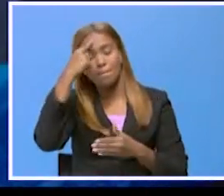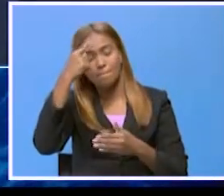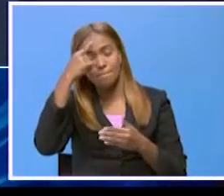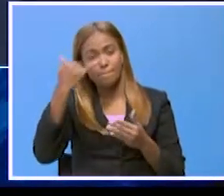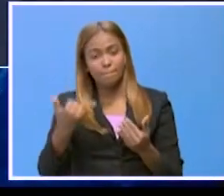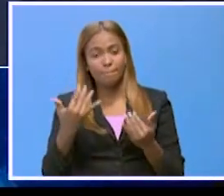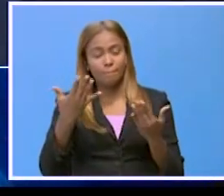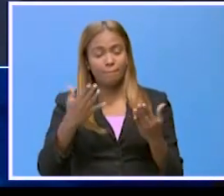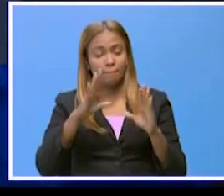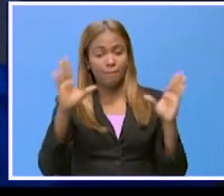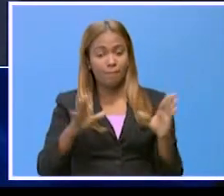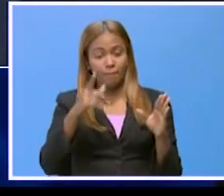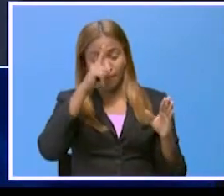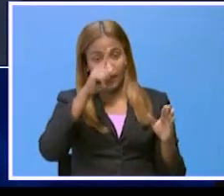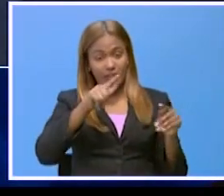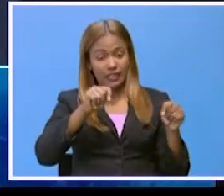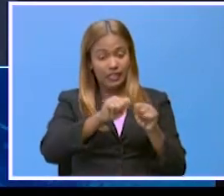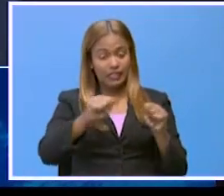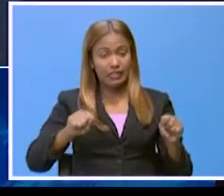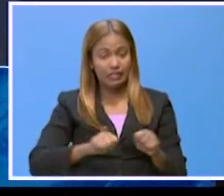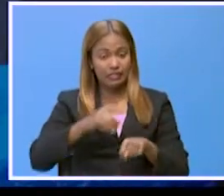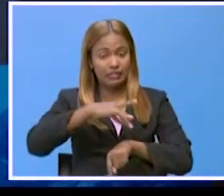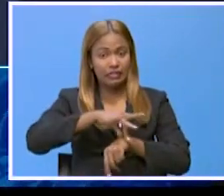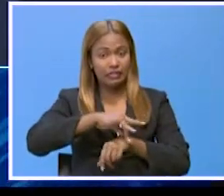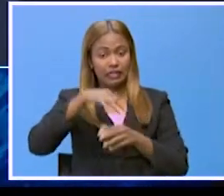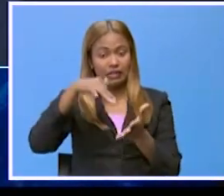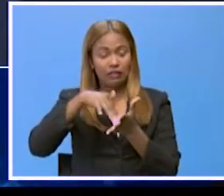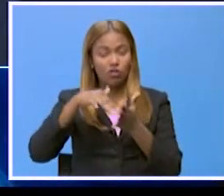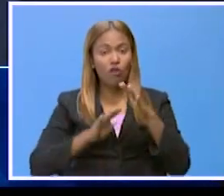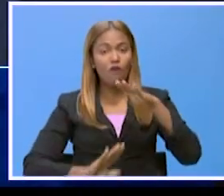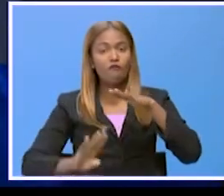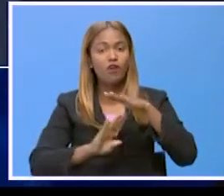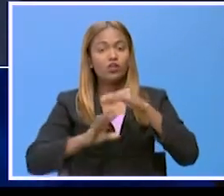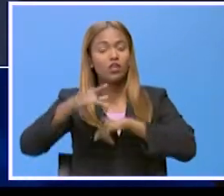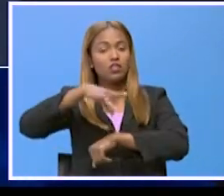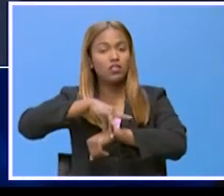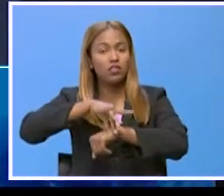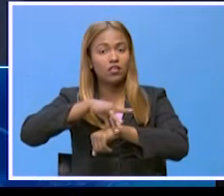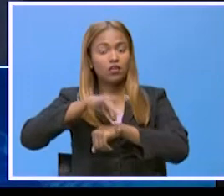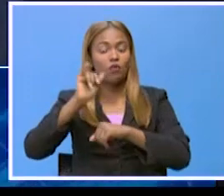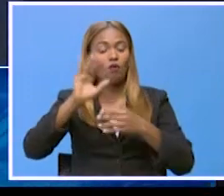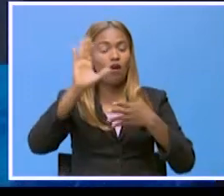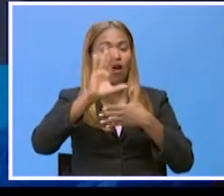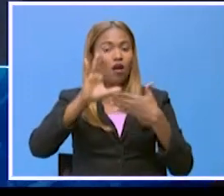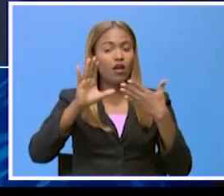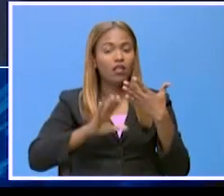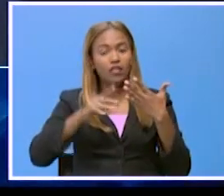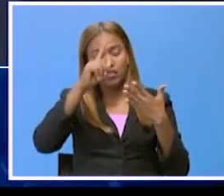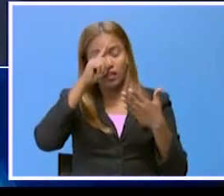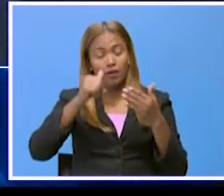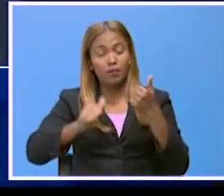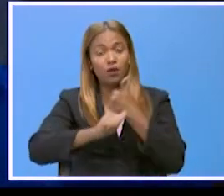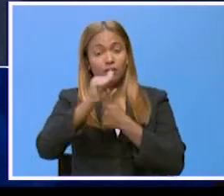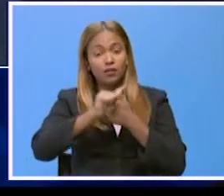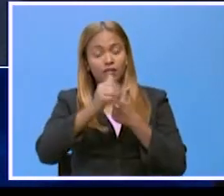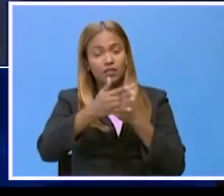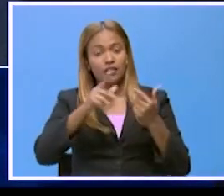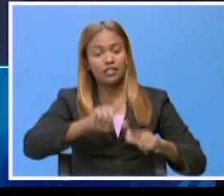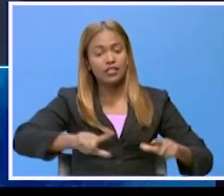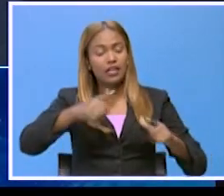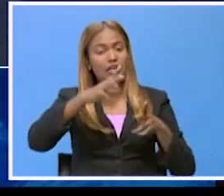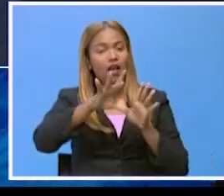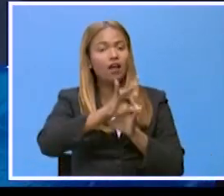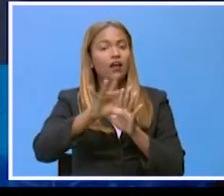fotografía del terreno el estudio básico de suelos las características de vulnerabilidad del área